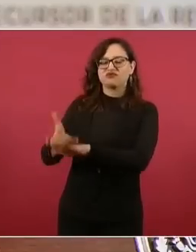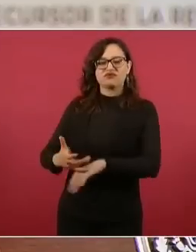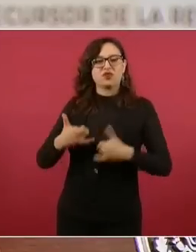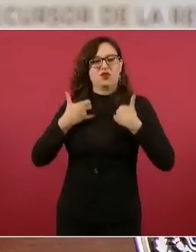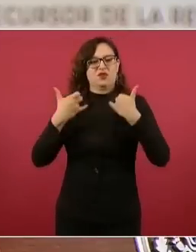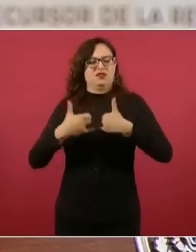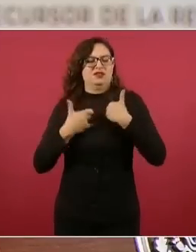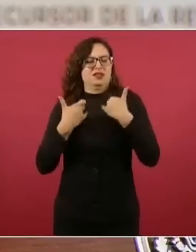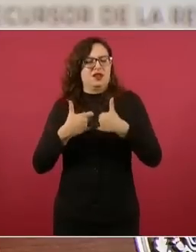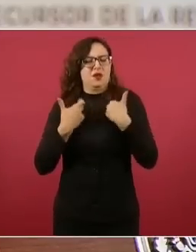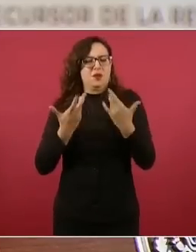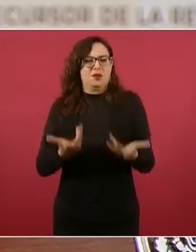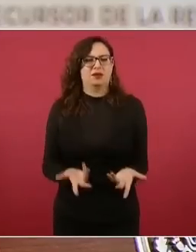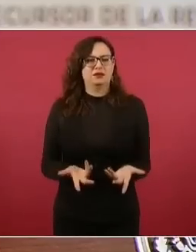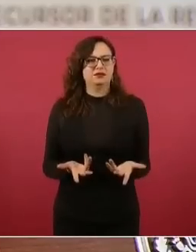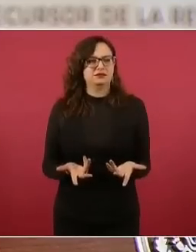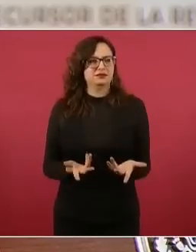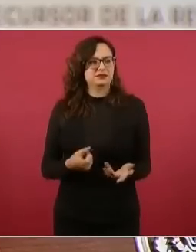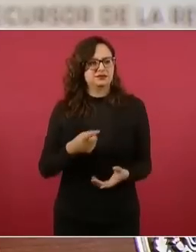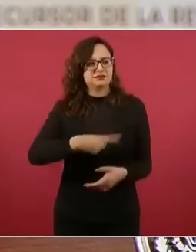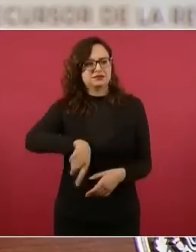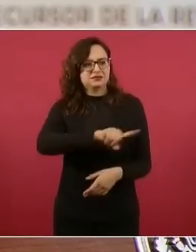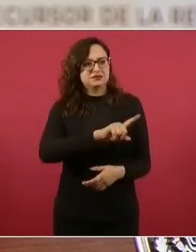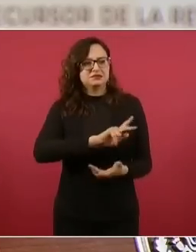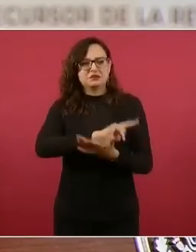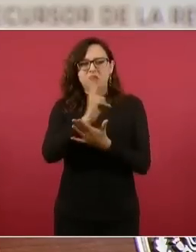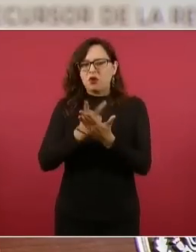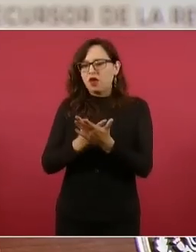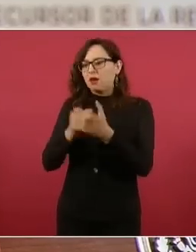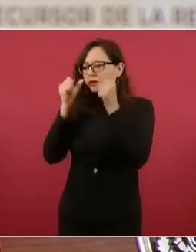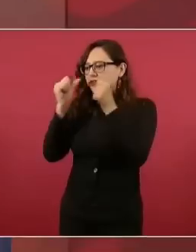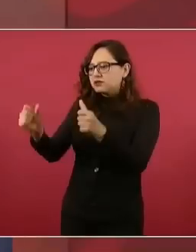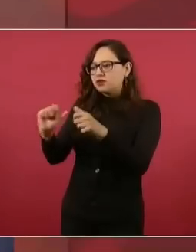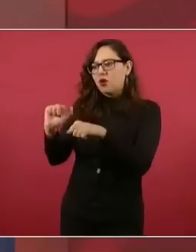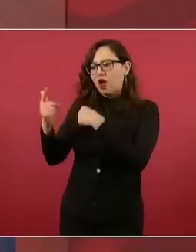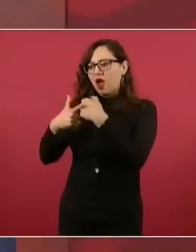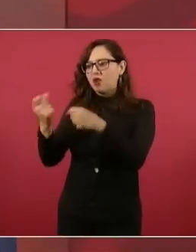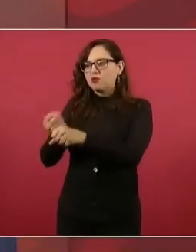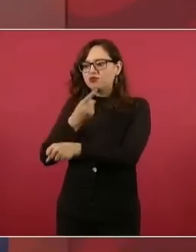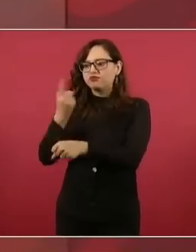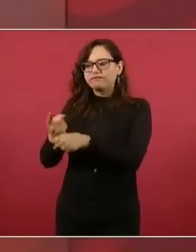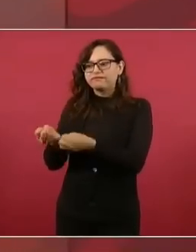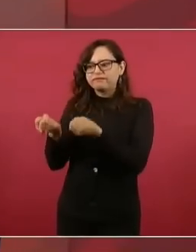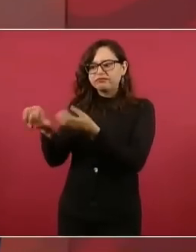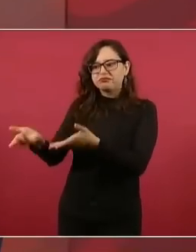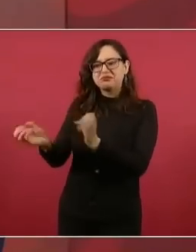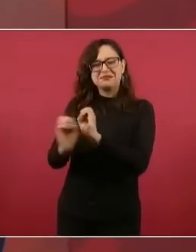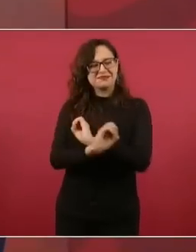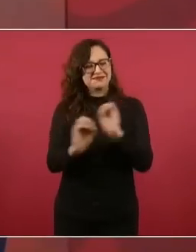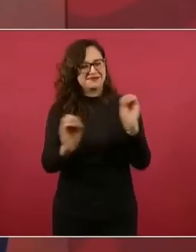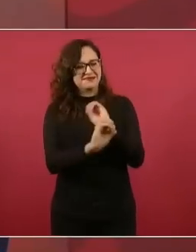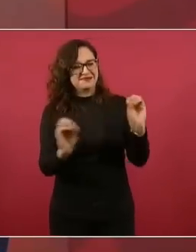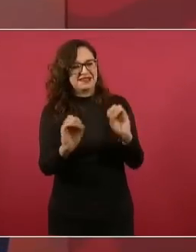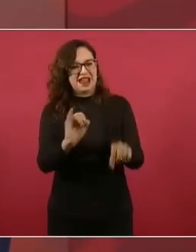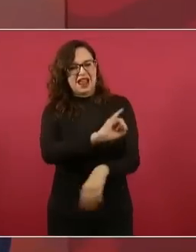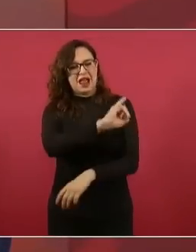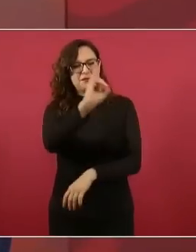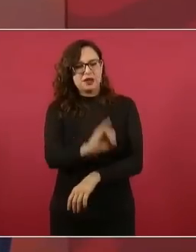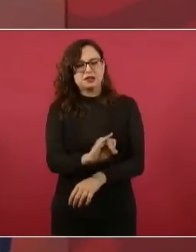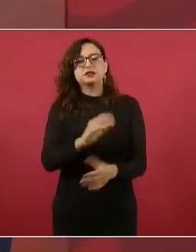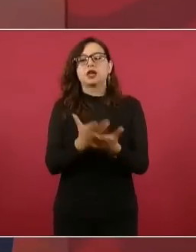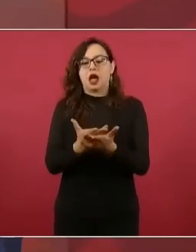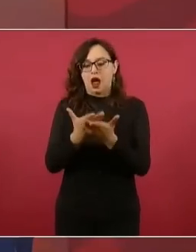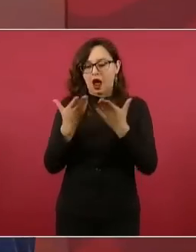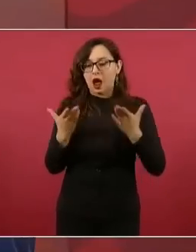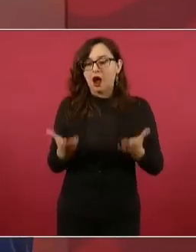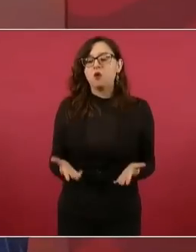expresidentes. El presidente dice que claro que sí, que no pueden ser cómplices, que eso es lo que quieren sus adversarios, tener elementos para